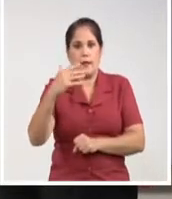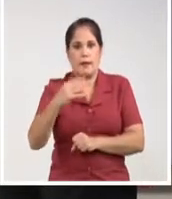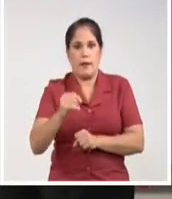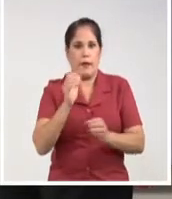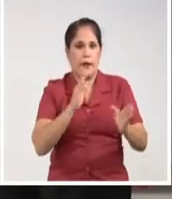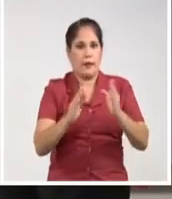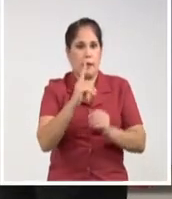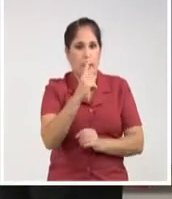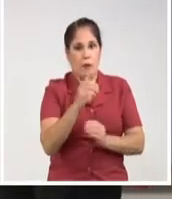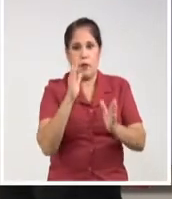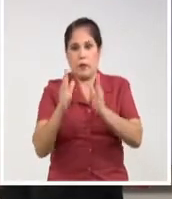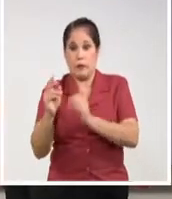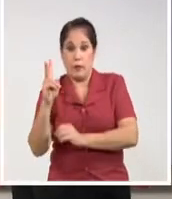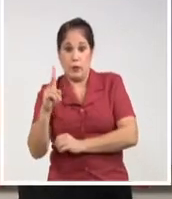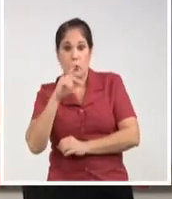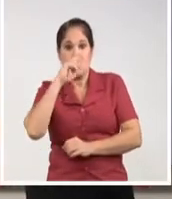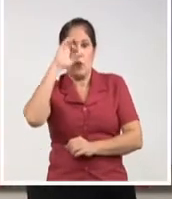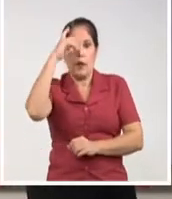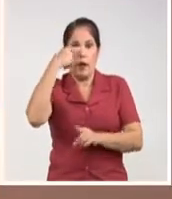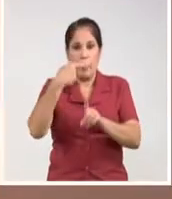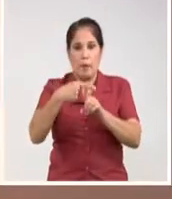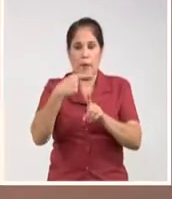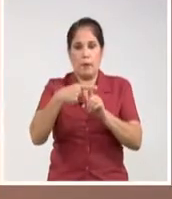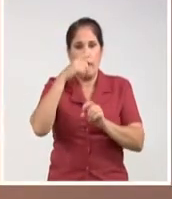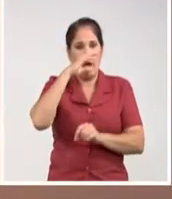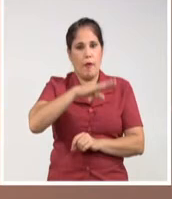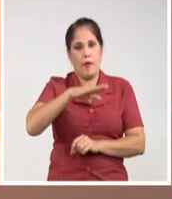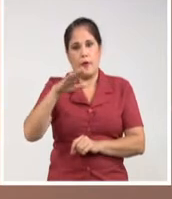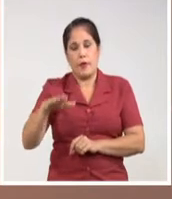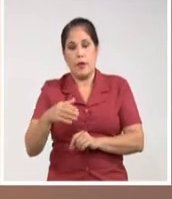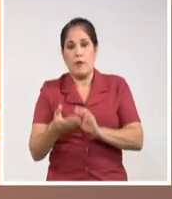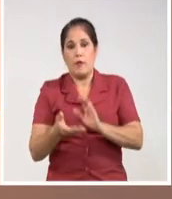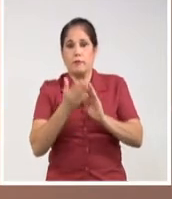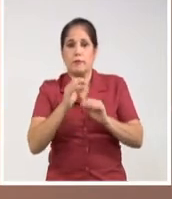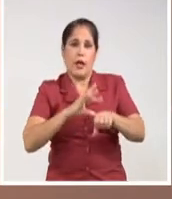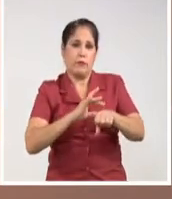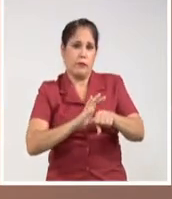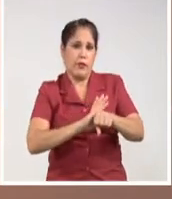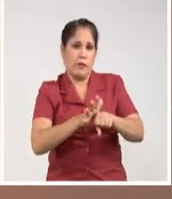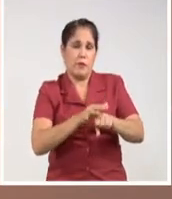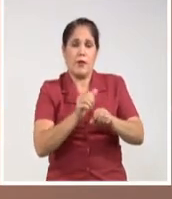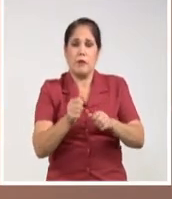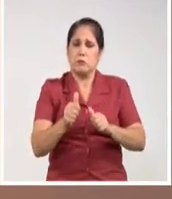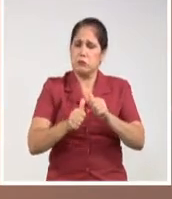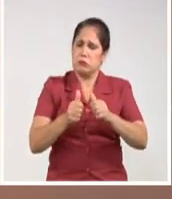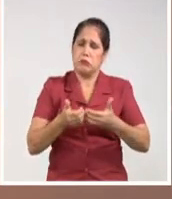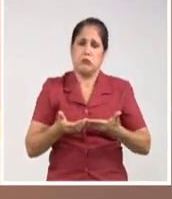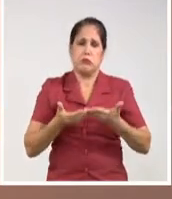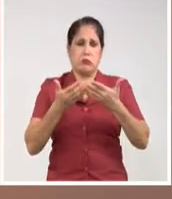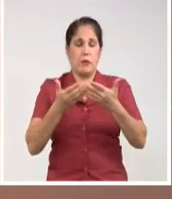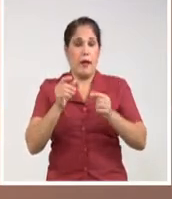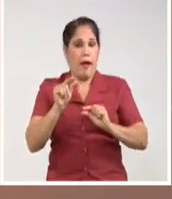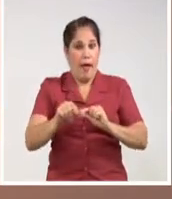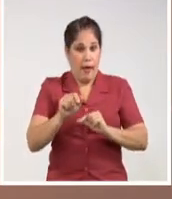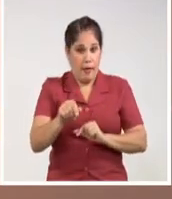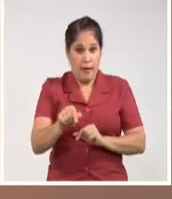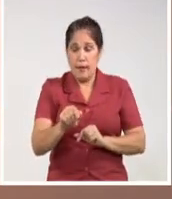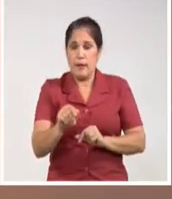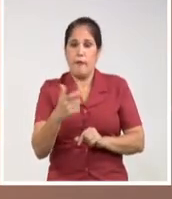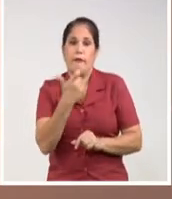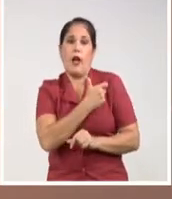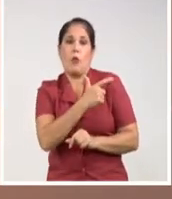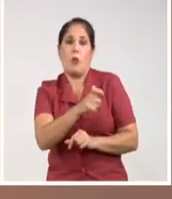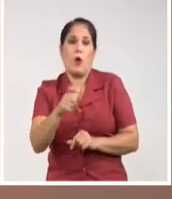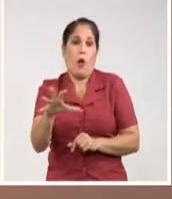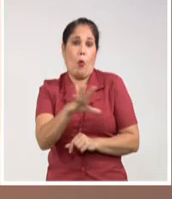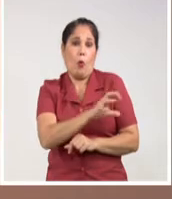fase 1-2 de Soberana Plus en niños convalecientes. Eso es un elemento que queríamos acotar porque no se trata aún de la